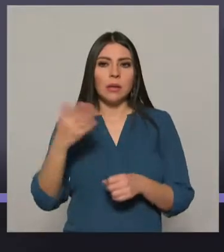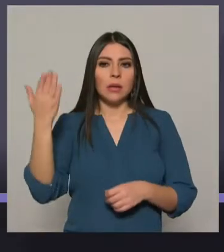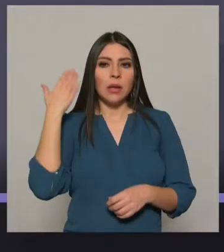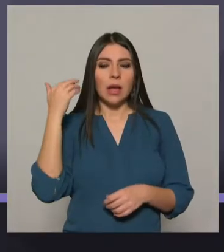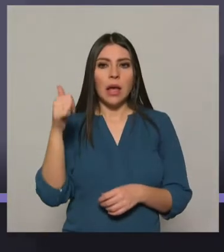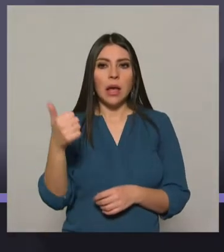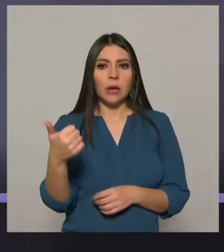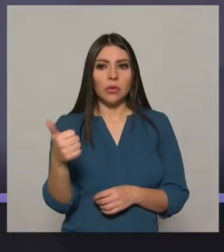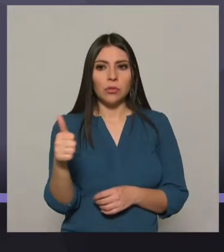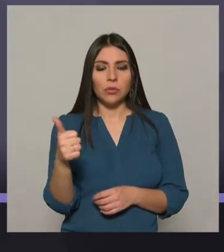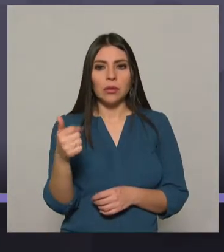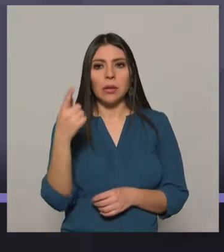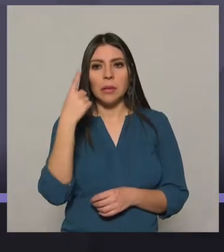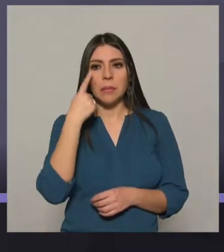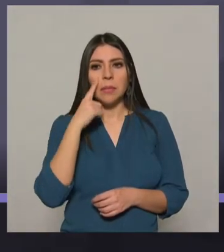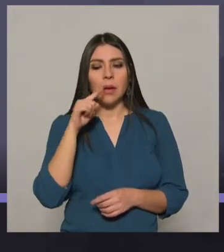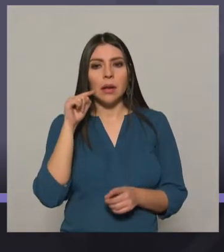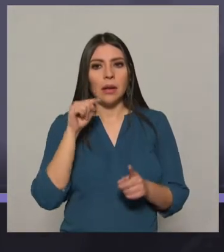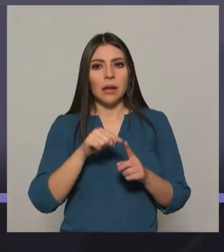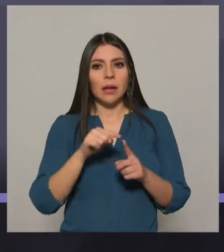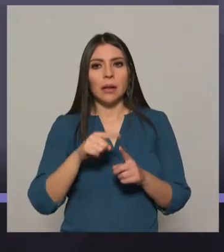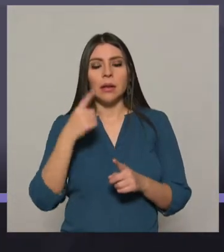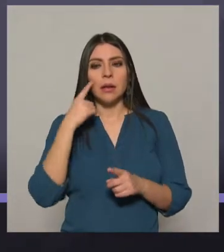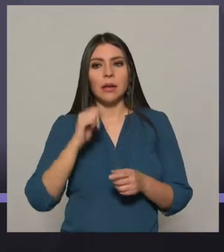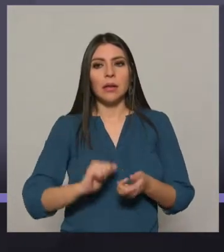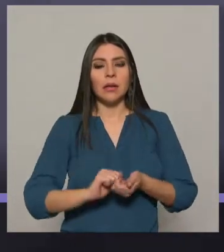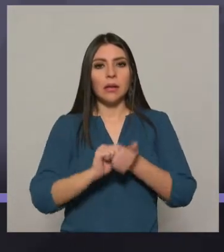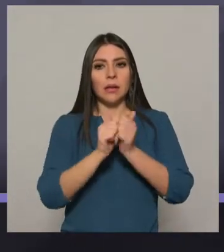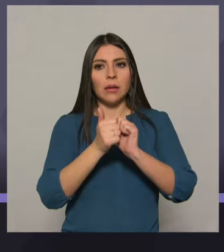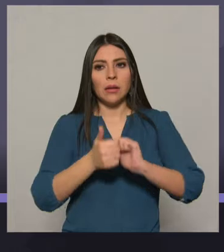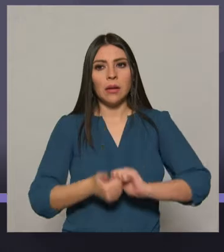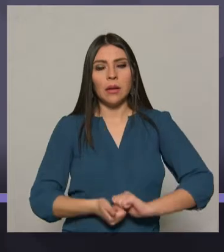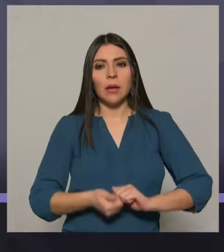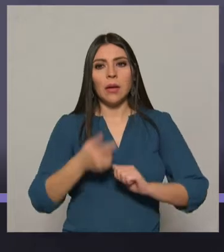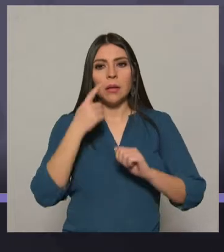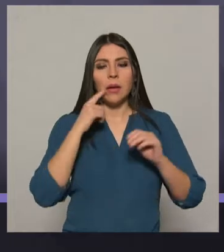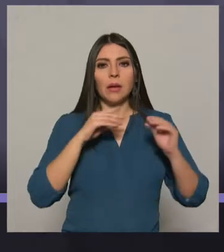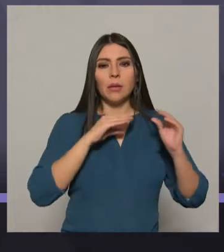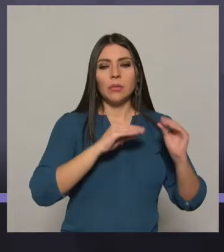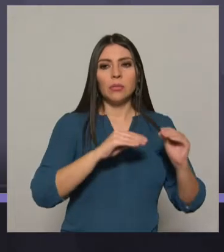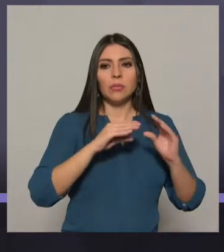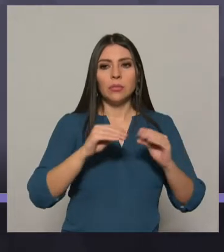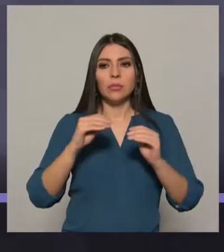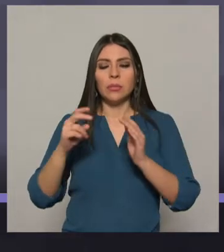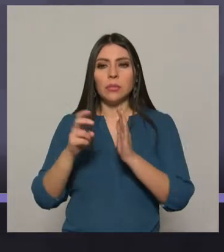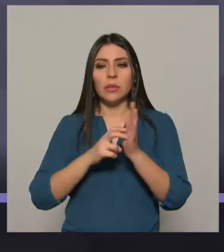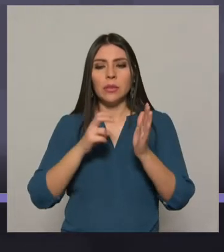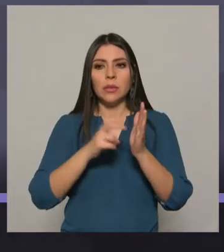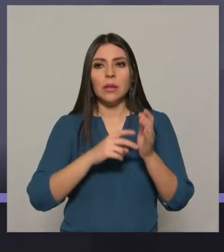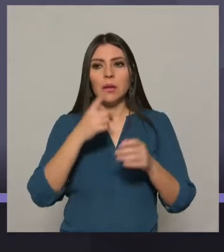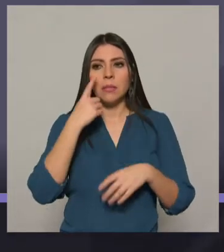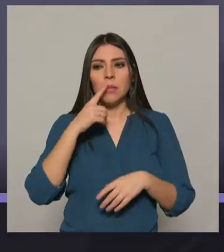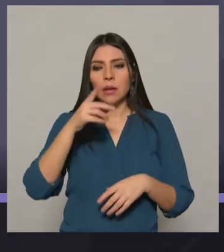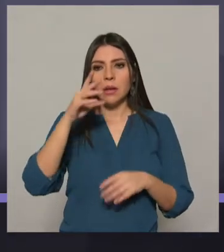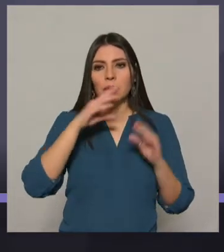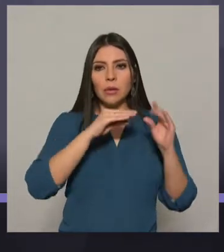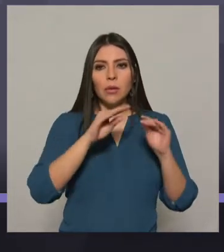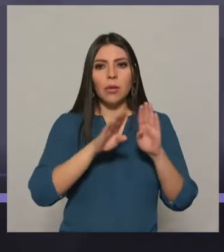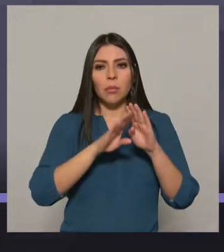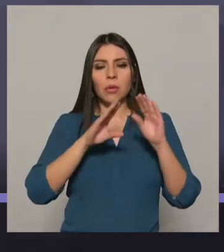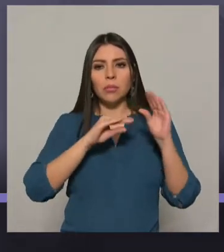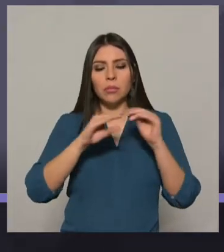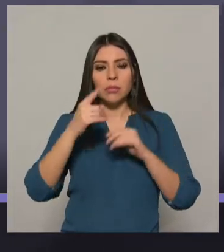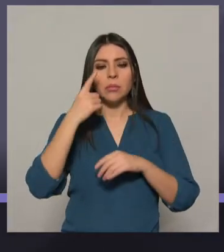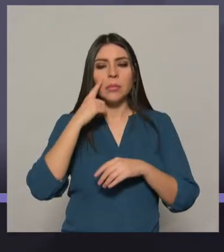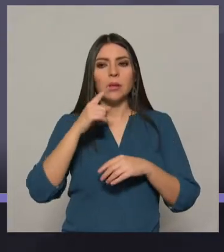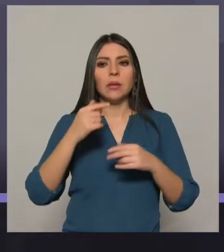y tiene que ver con la posibilidad justamente de generar un modelo pedagógico que nos ayude a través de la técnica, a través del conocimiento, a